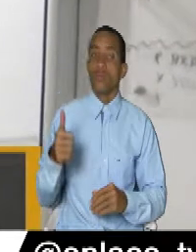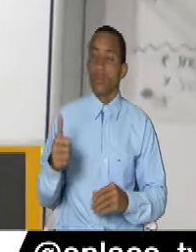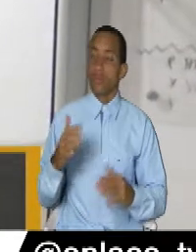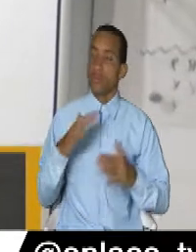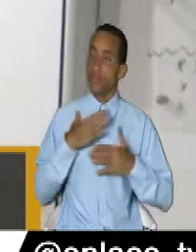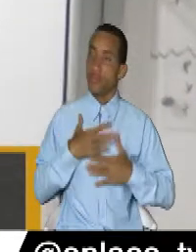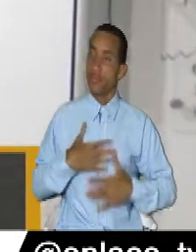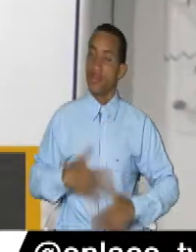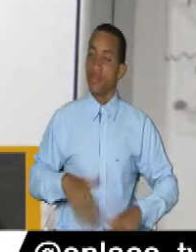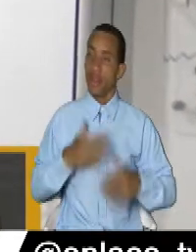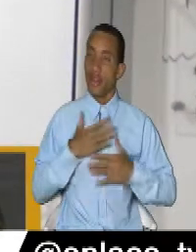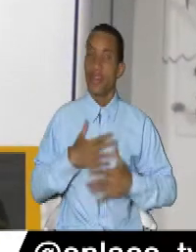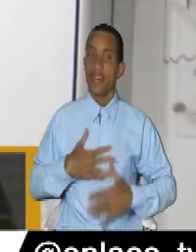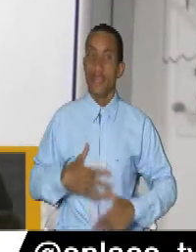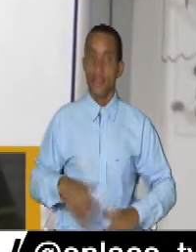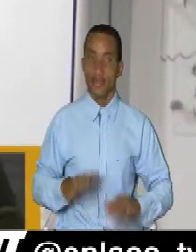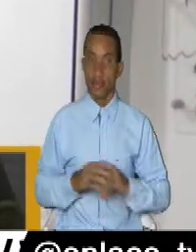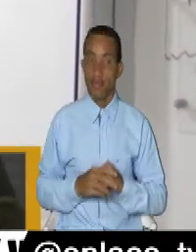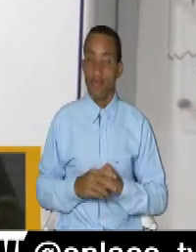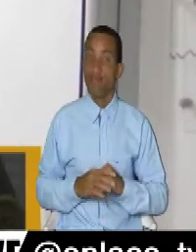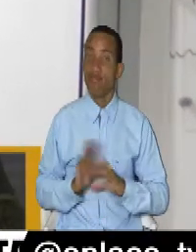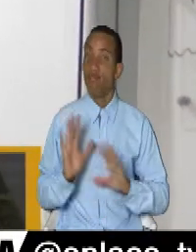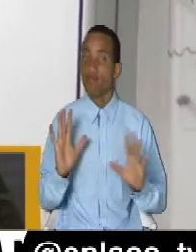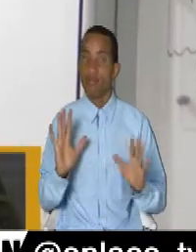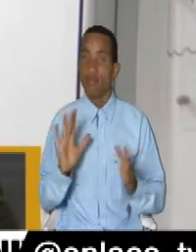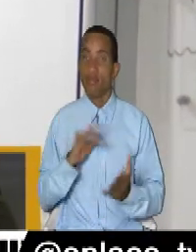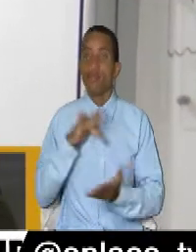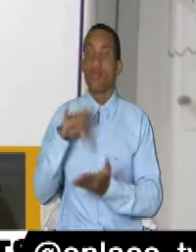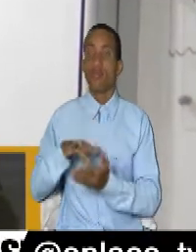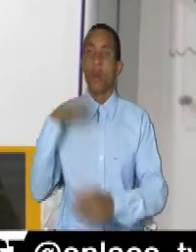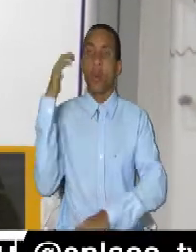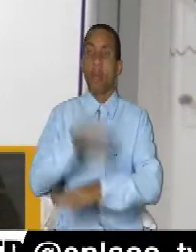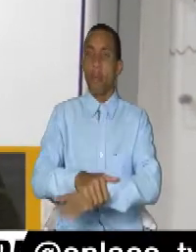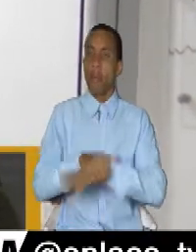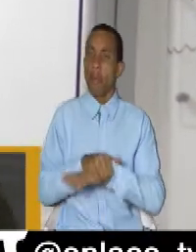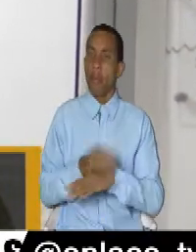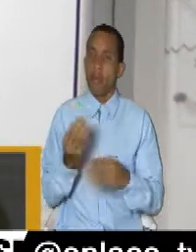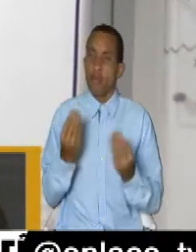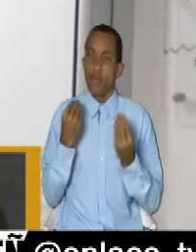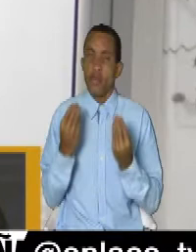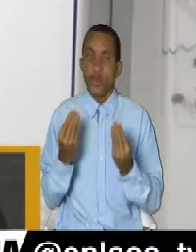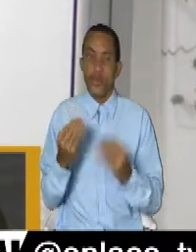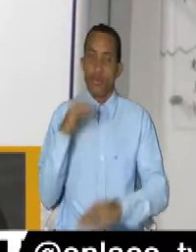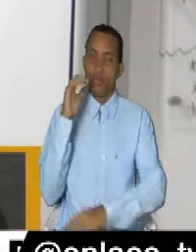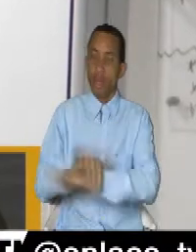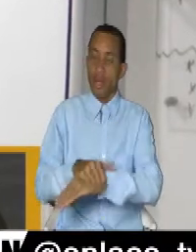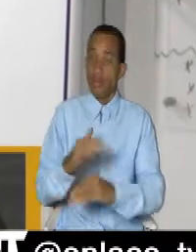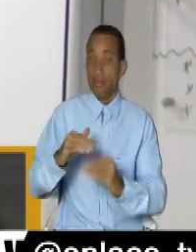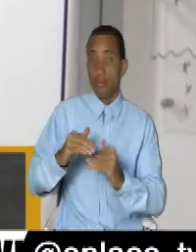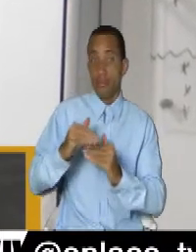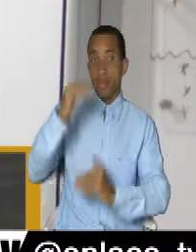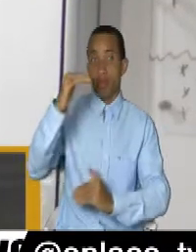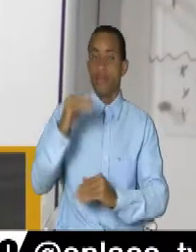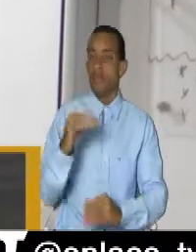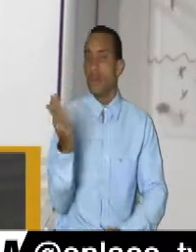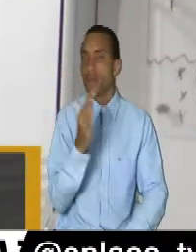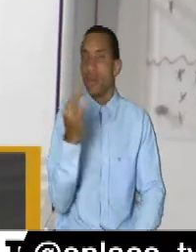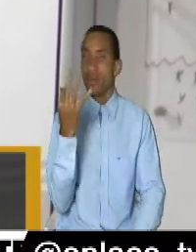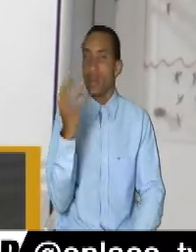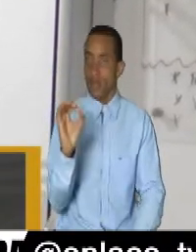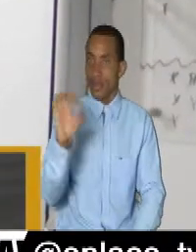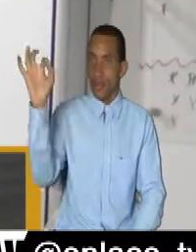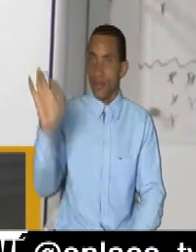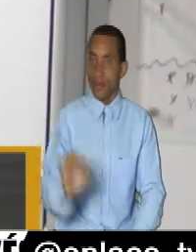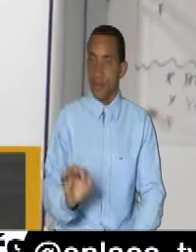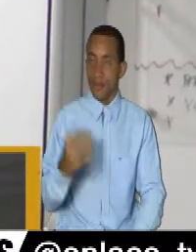tranquilidad. Hemos aumentado en las capturas. Hemos aumentado un 30% en las capturas a